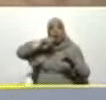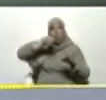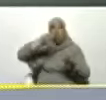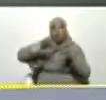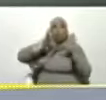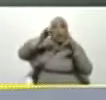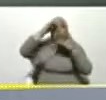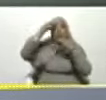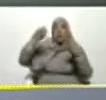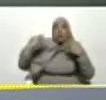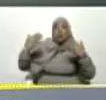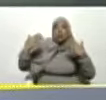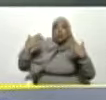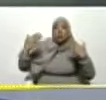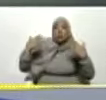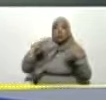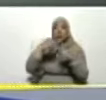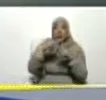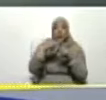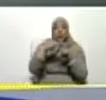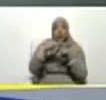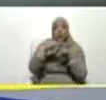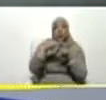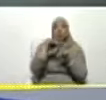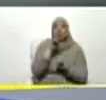atiendan la emergencia en el tiempo.